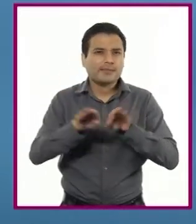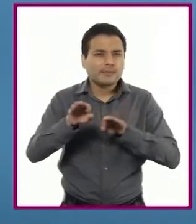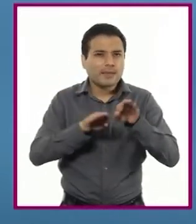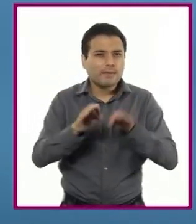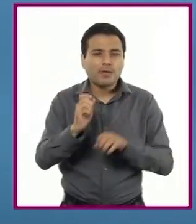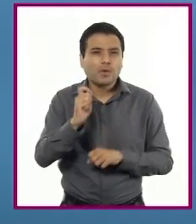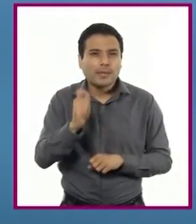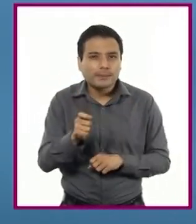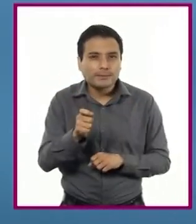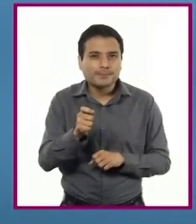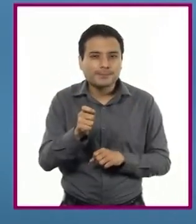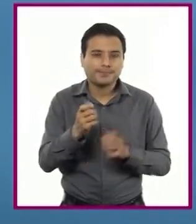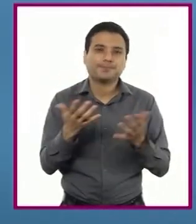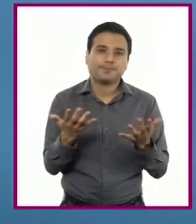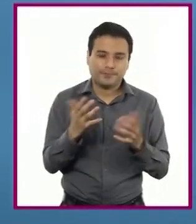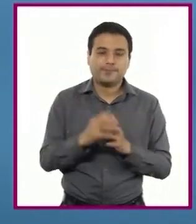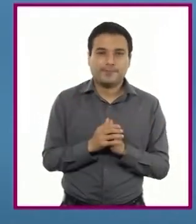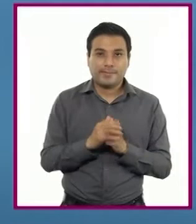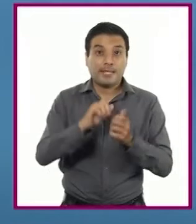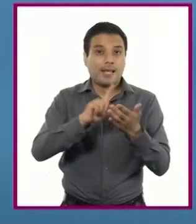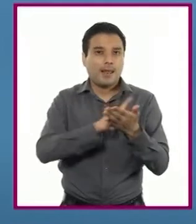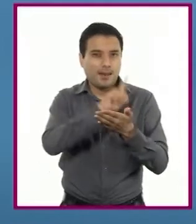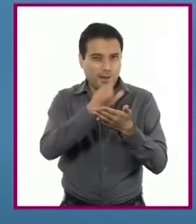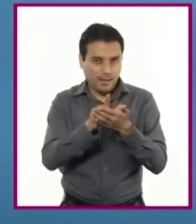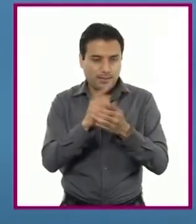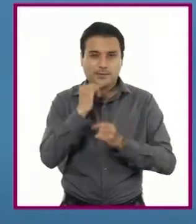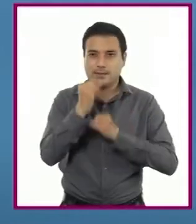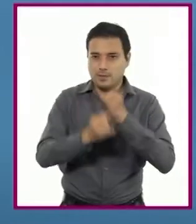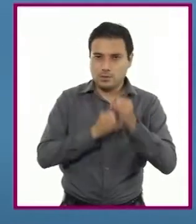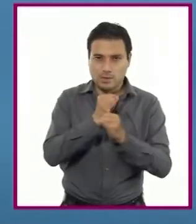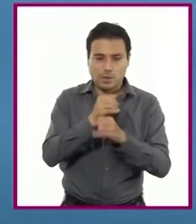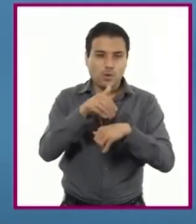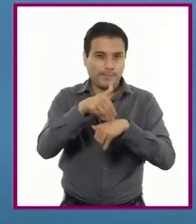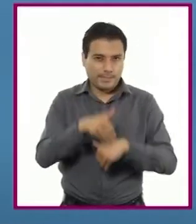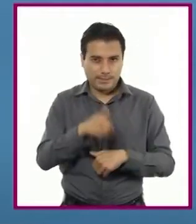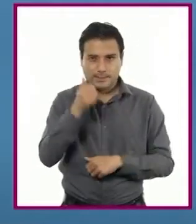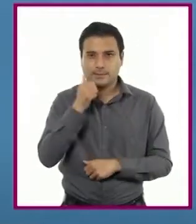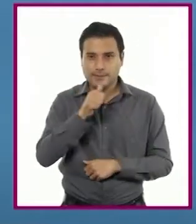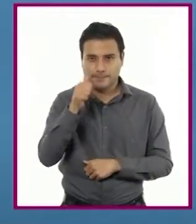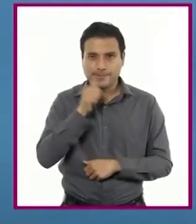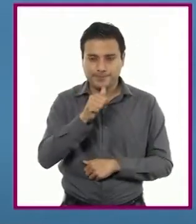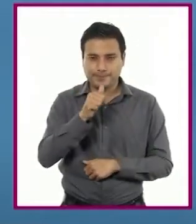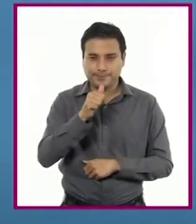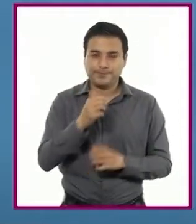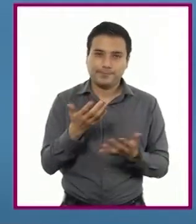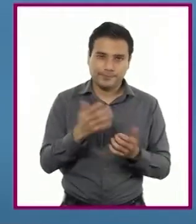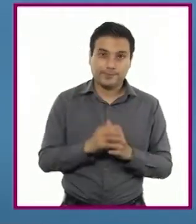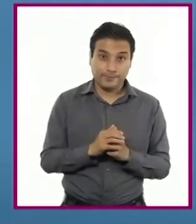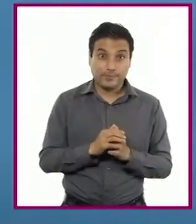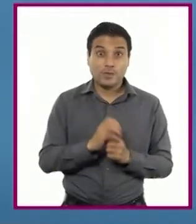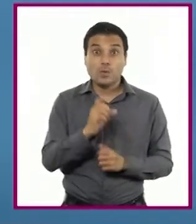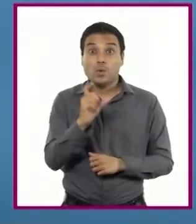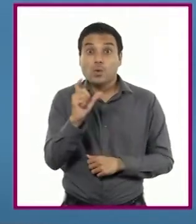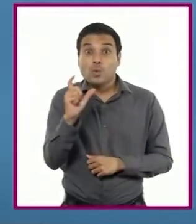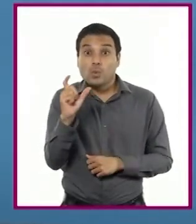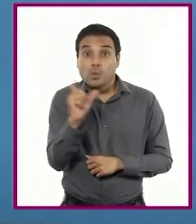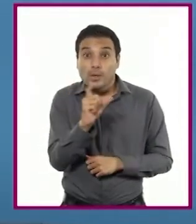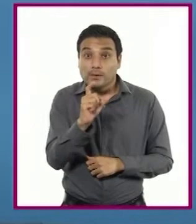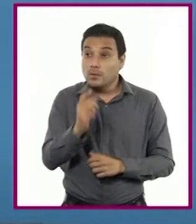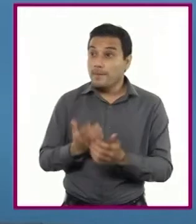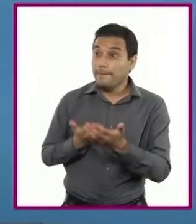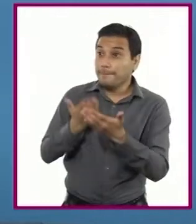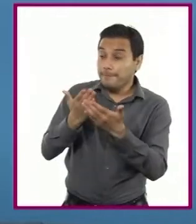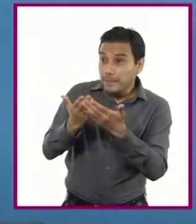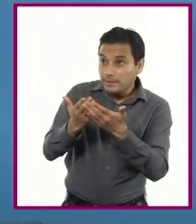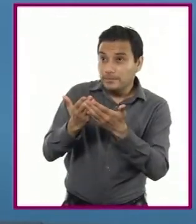resolver, de acuerdo con la legislación internacional, las disputas legales presentadas ante ella por los